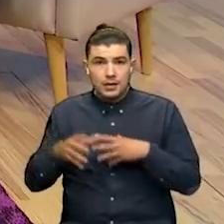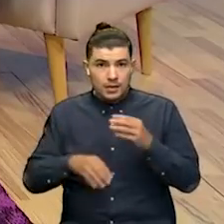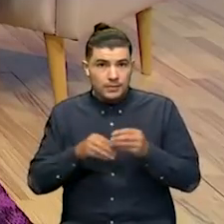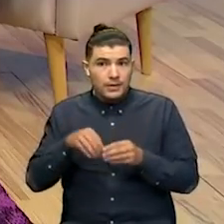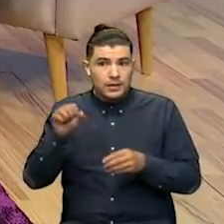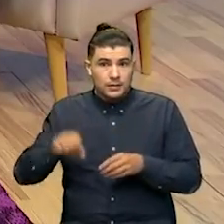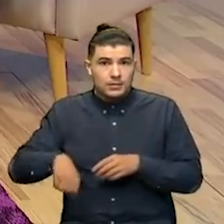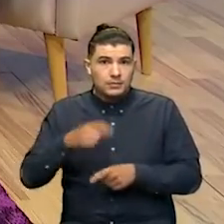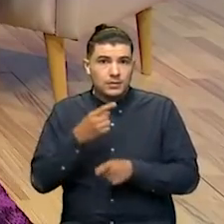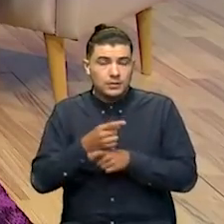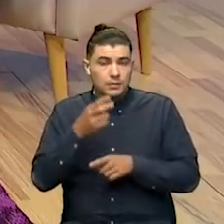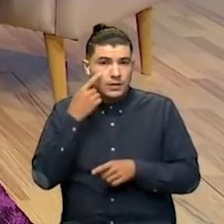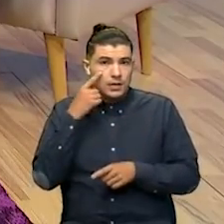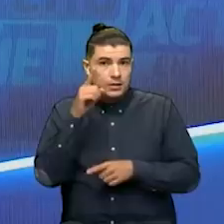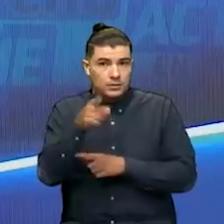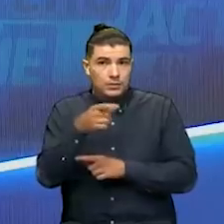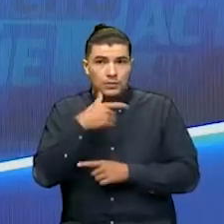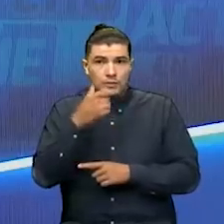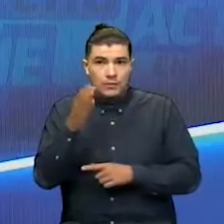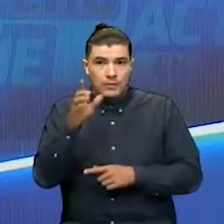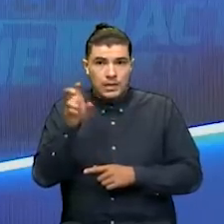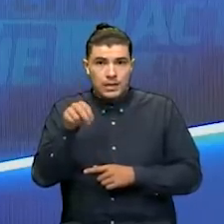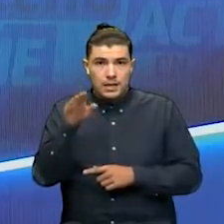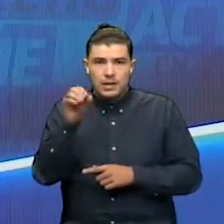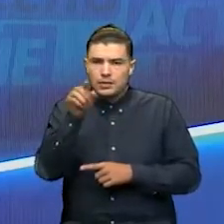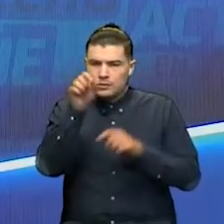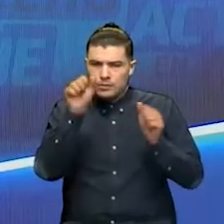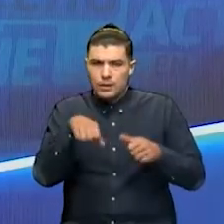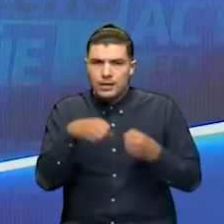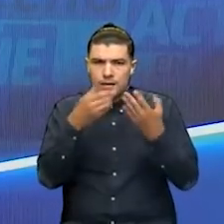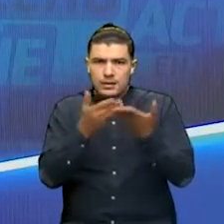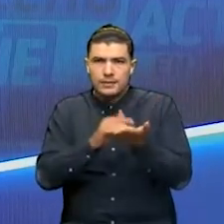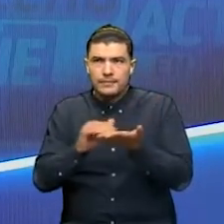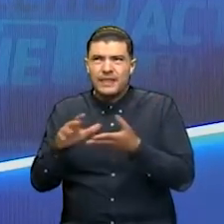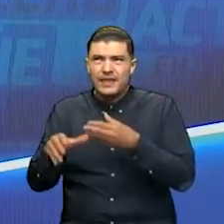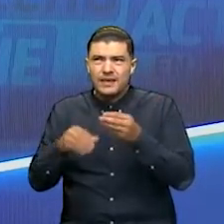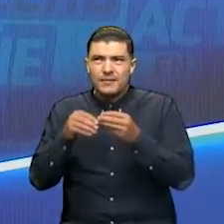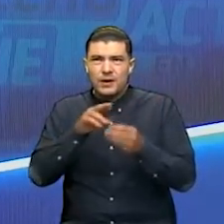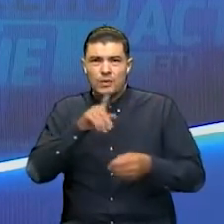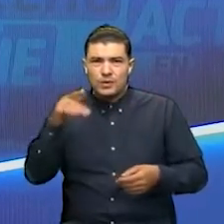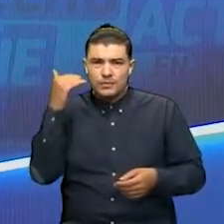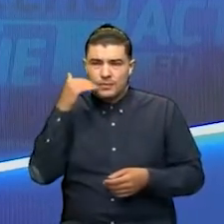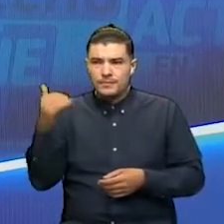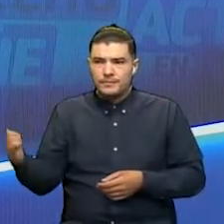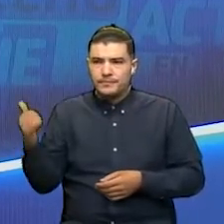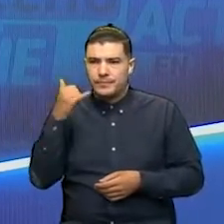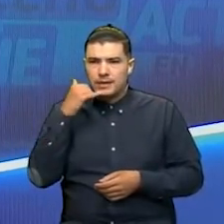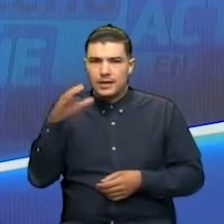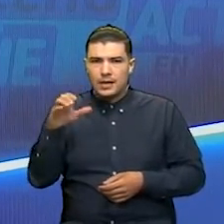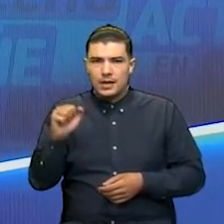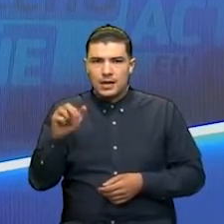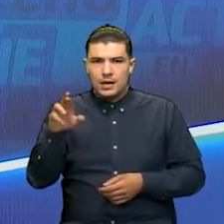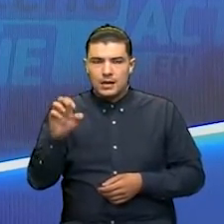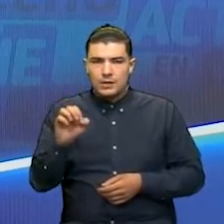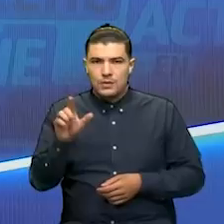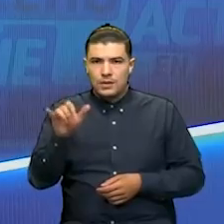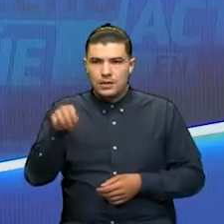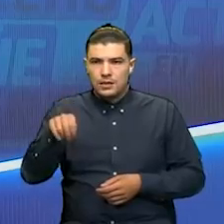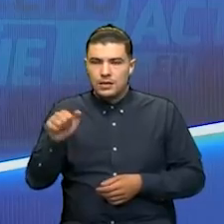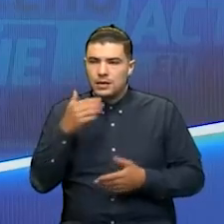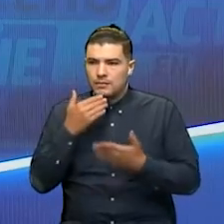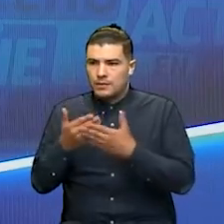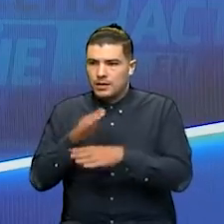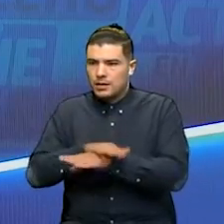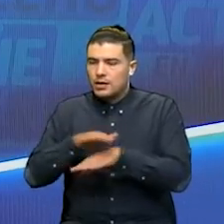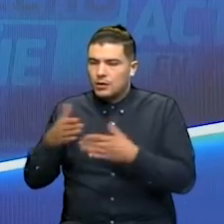doña Blanca. Esperamos que con esto aclare sus dudas. Tenemos también llamada en línea de Carolina Figueroa. Muy buenas tardes, ¿cómo podemos